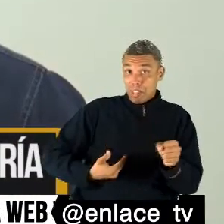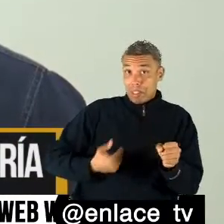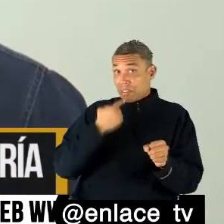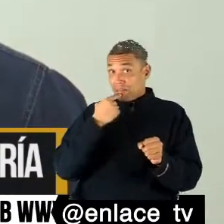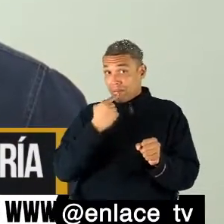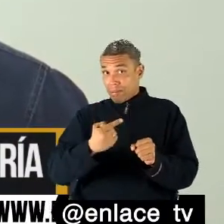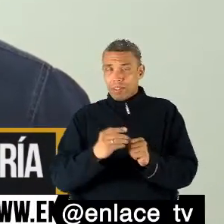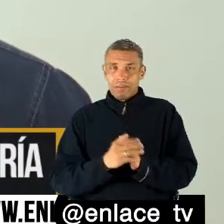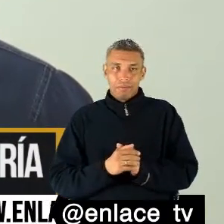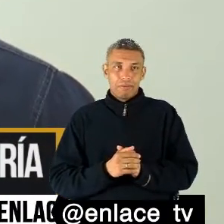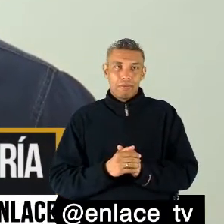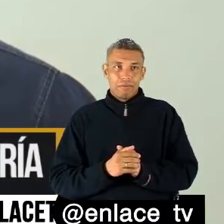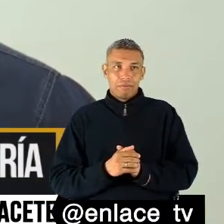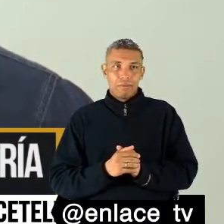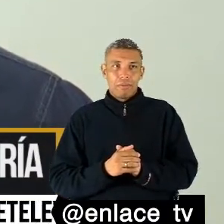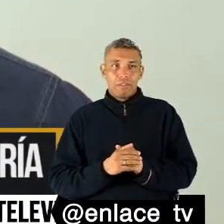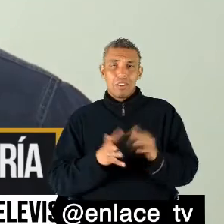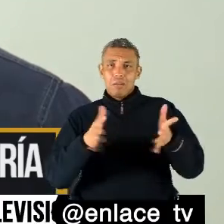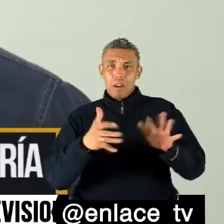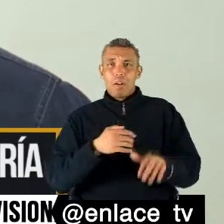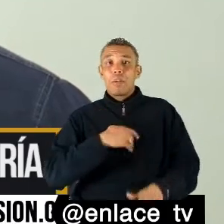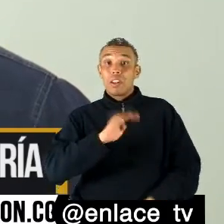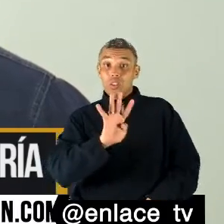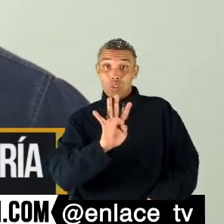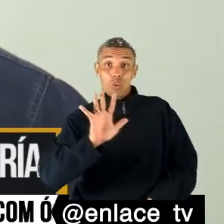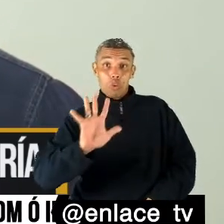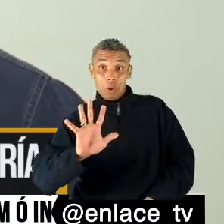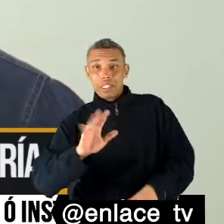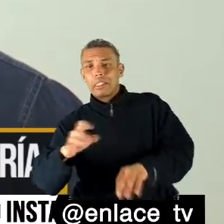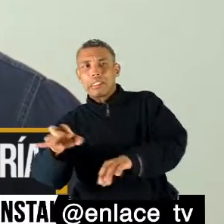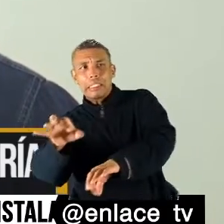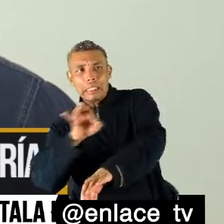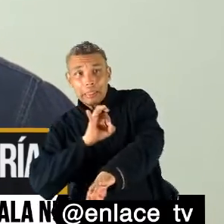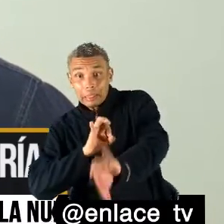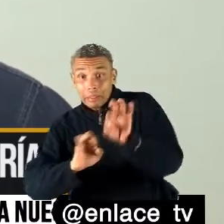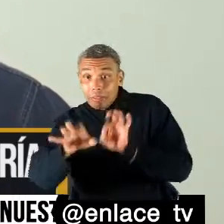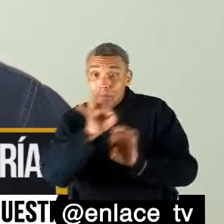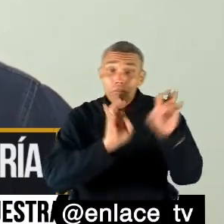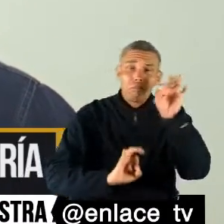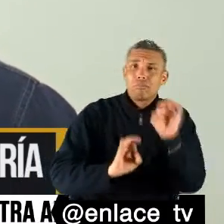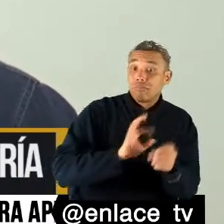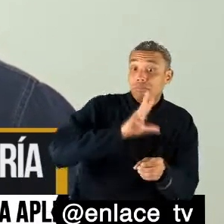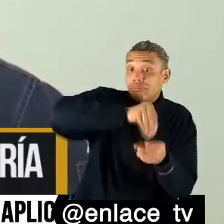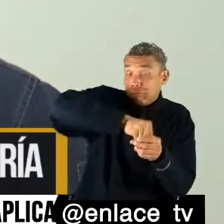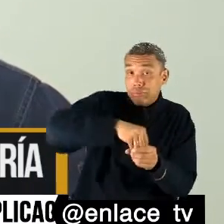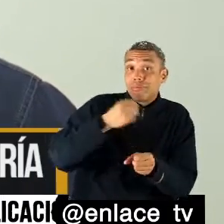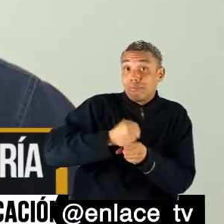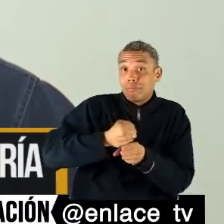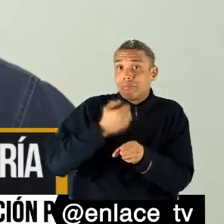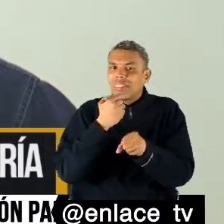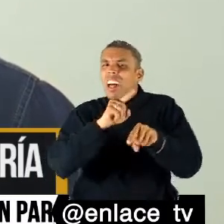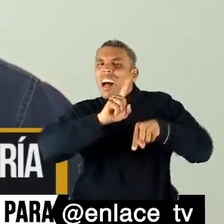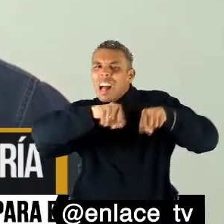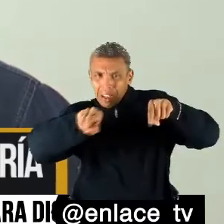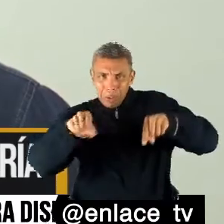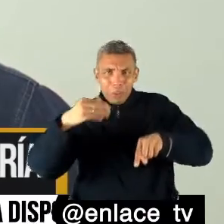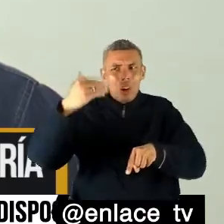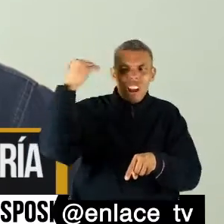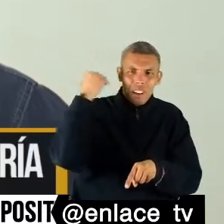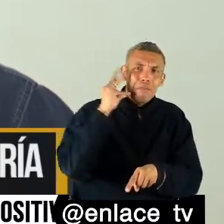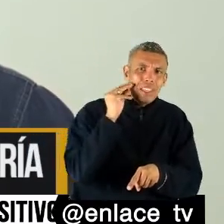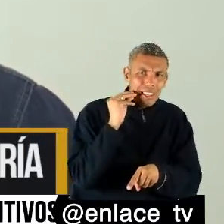Van a entrar 45 conductores, algunos van a seguir de los que estaban actualmente trabajando en una unión temporal que estaba